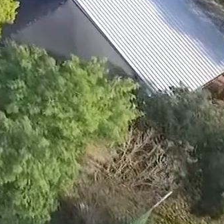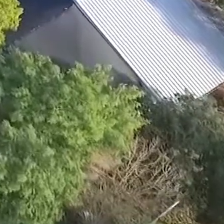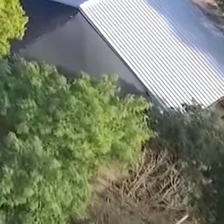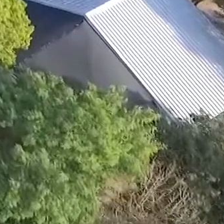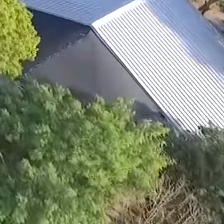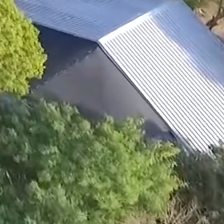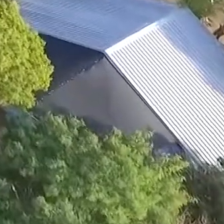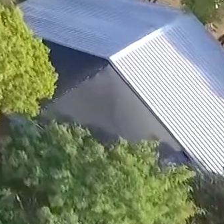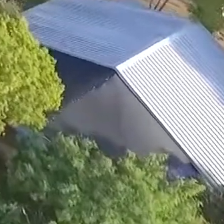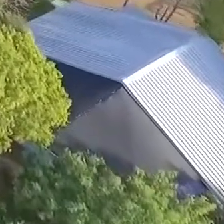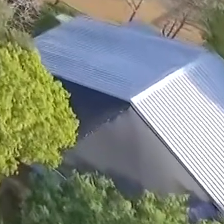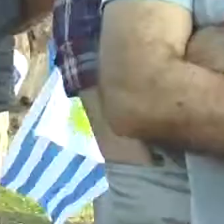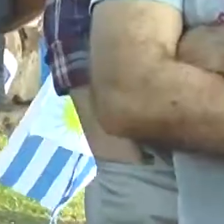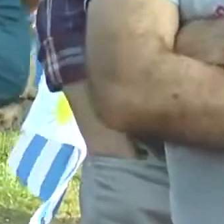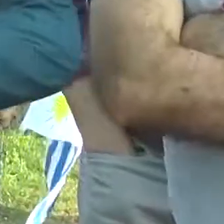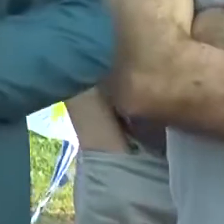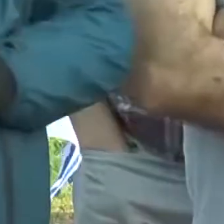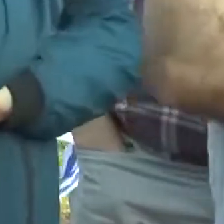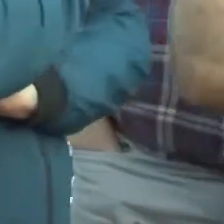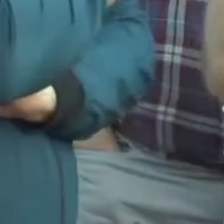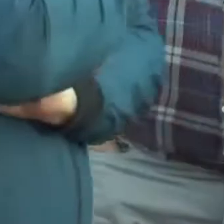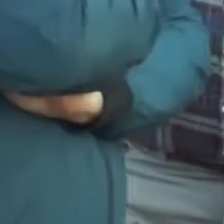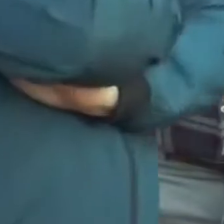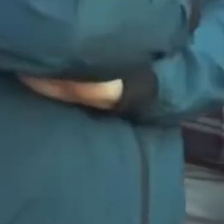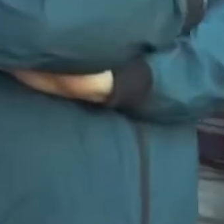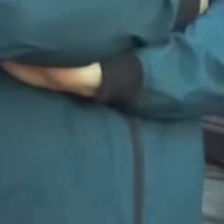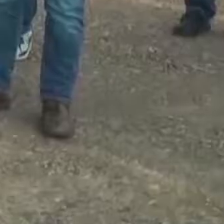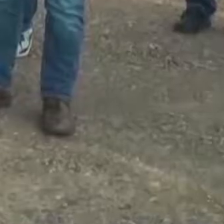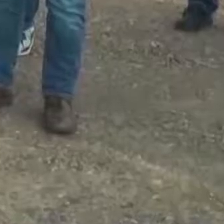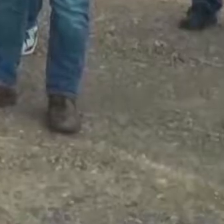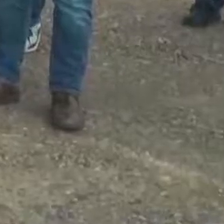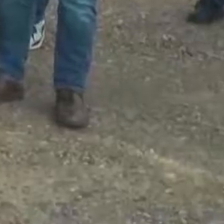el protocolo que hemos elaborado